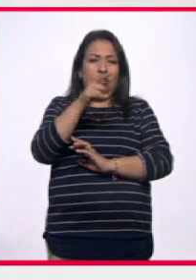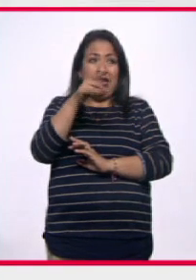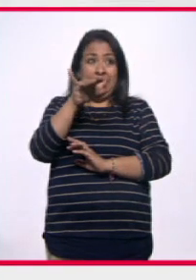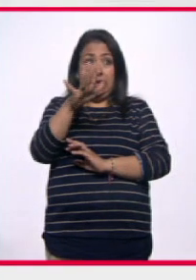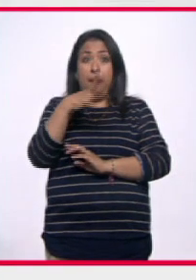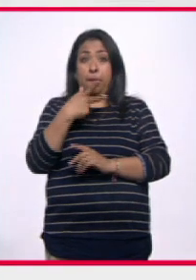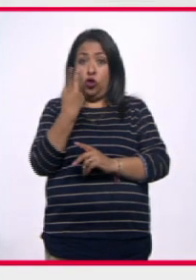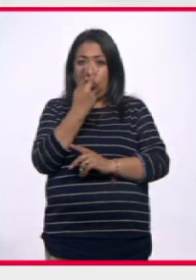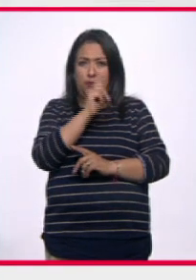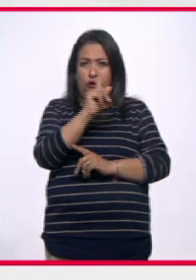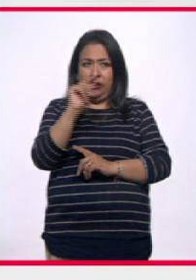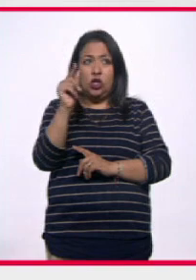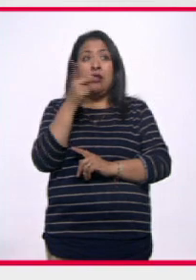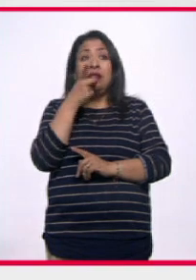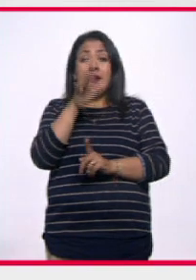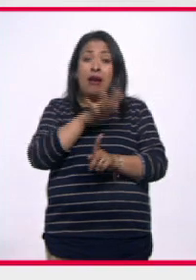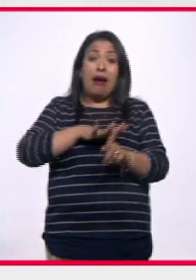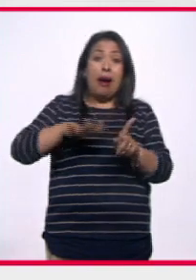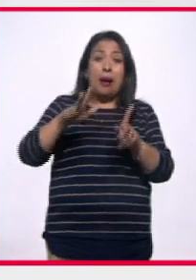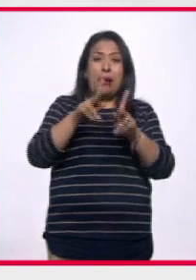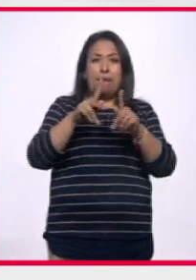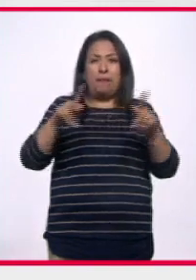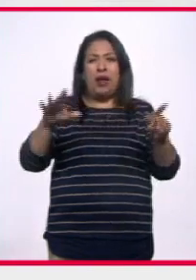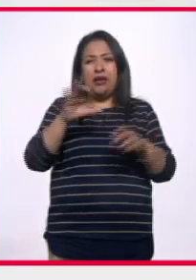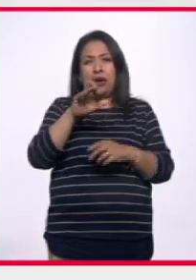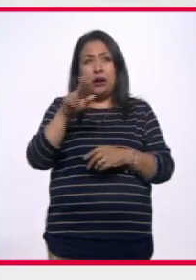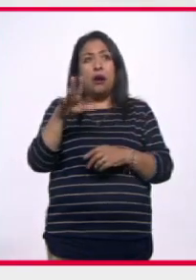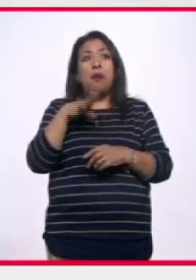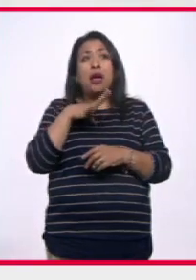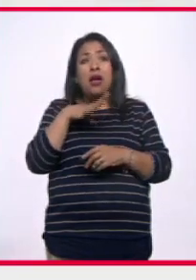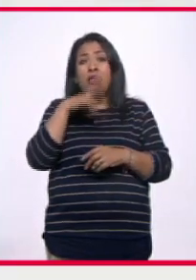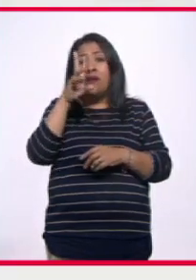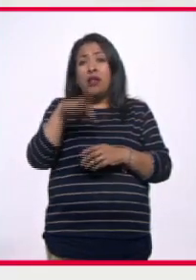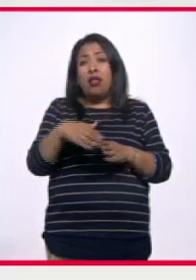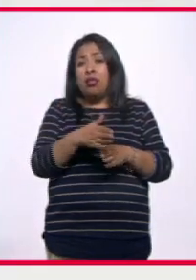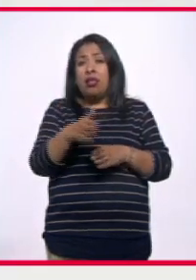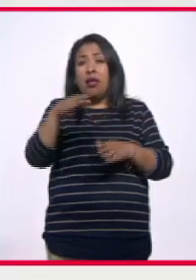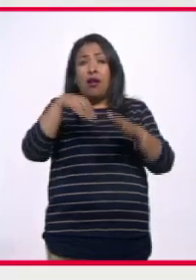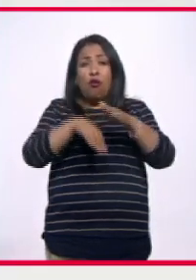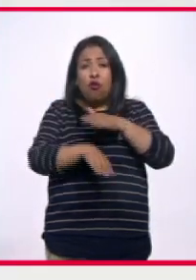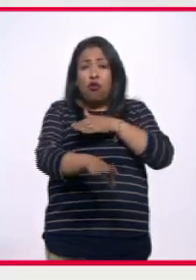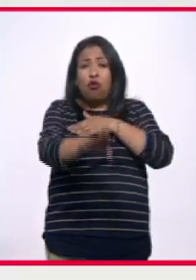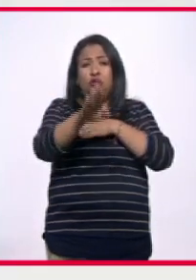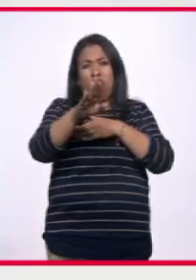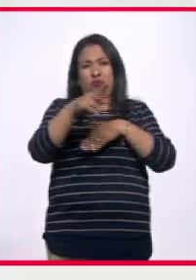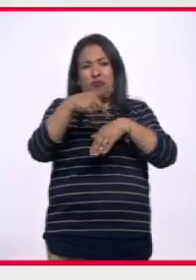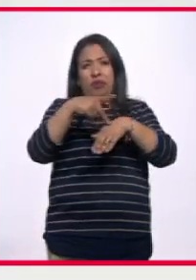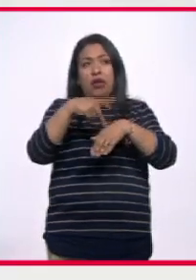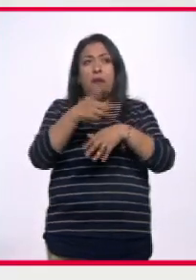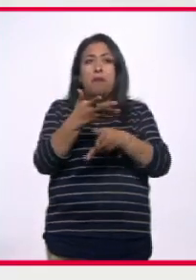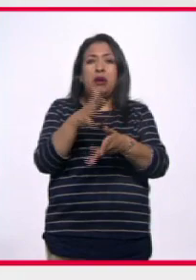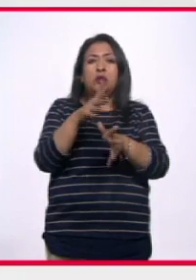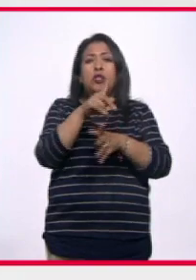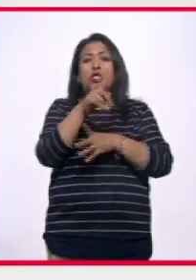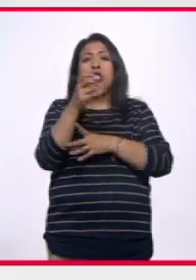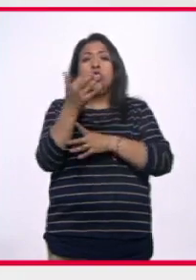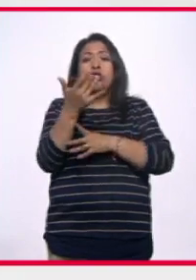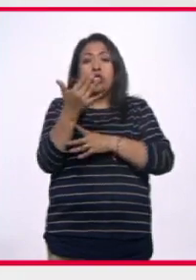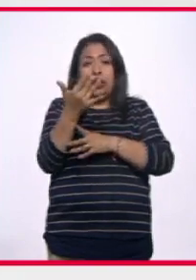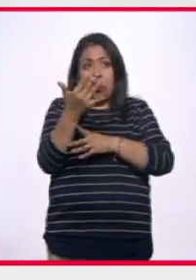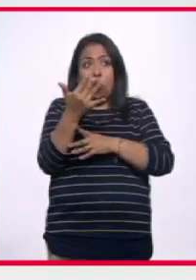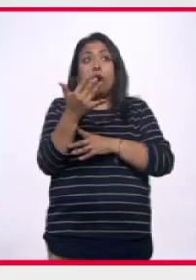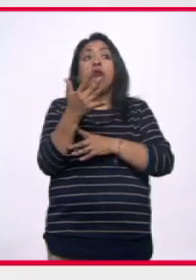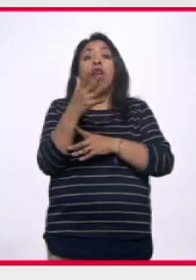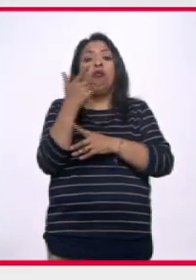especialistas señalan que en todo el área de playa del carmen se distribuye un gran sistema de cuevas de las que aproximadamente 150